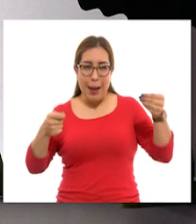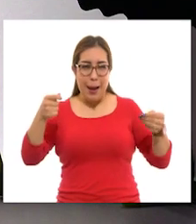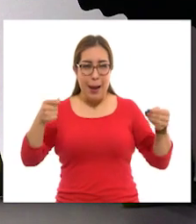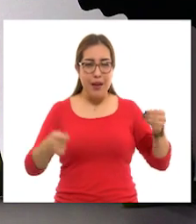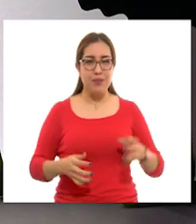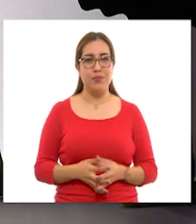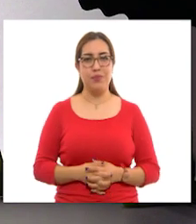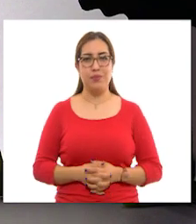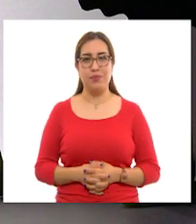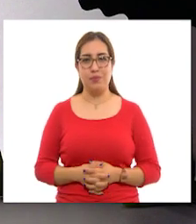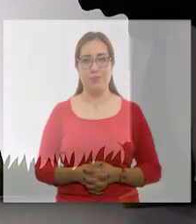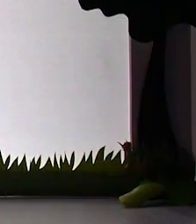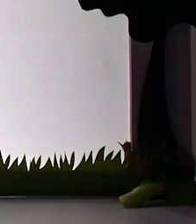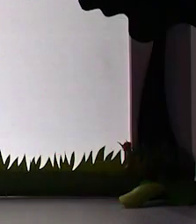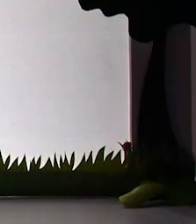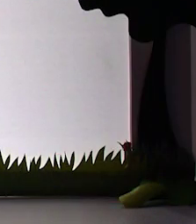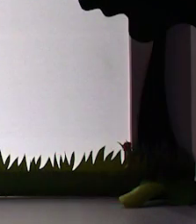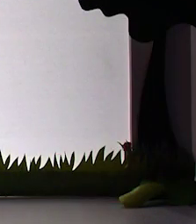hum, hum!